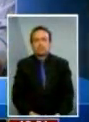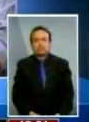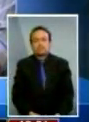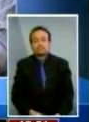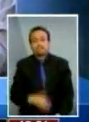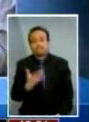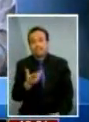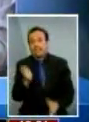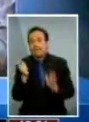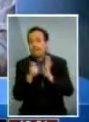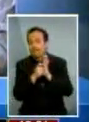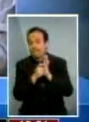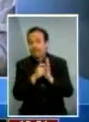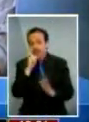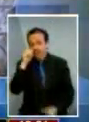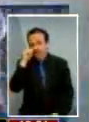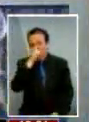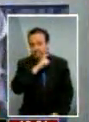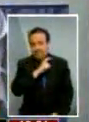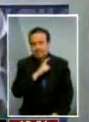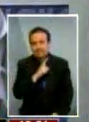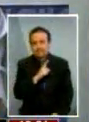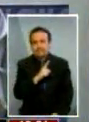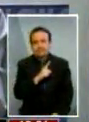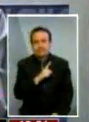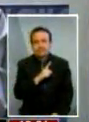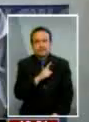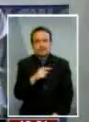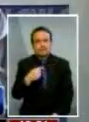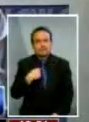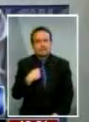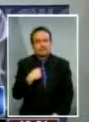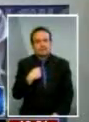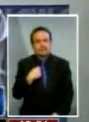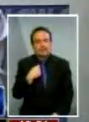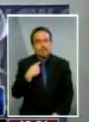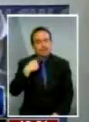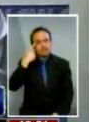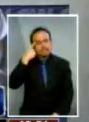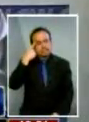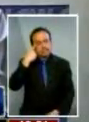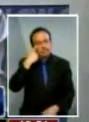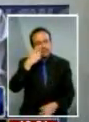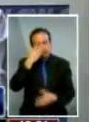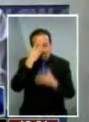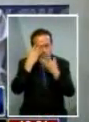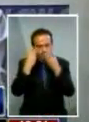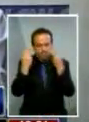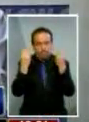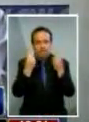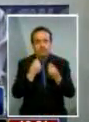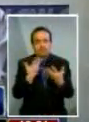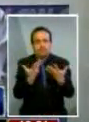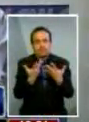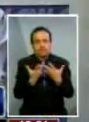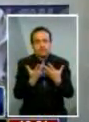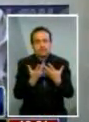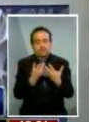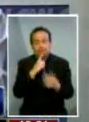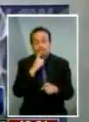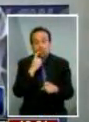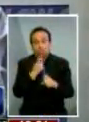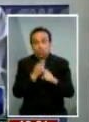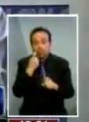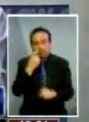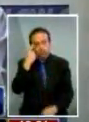Bueno, es una fecha difícil, pero hemos tratado de superar todo este año. En especial lo más duro ha sido